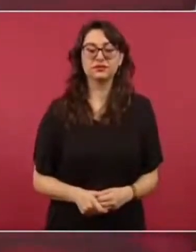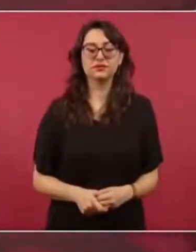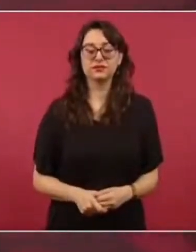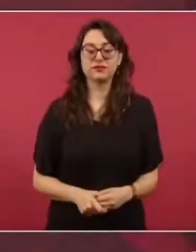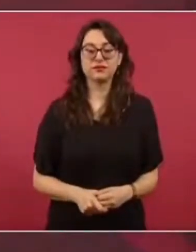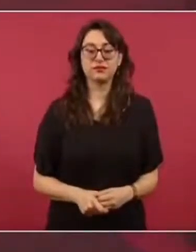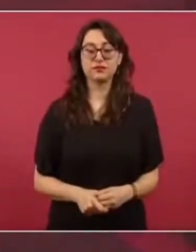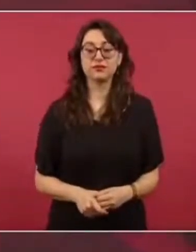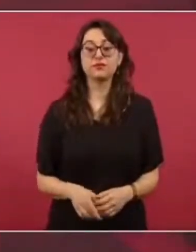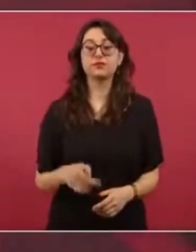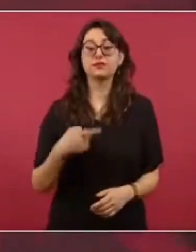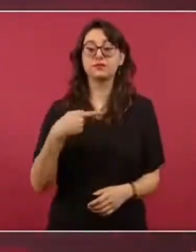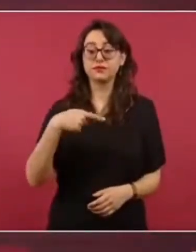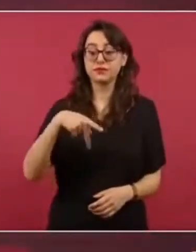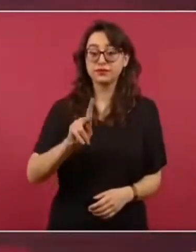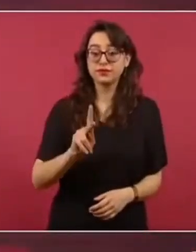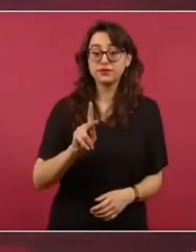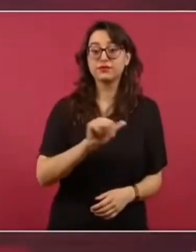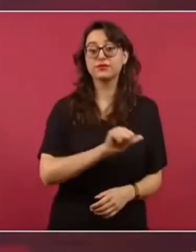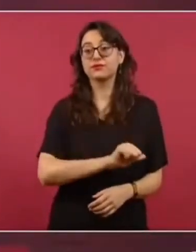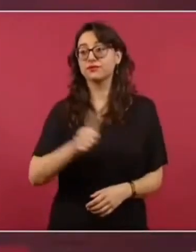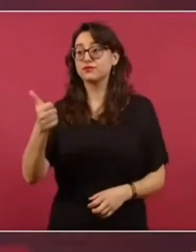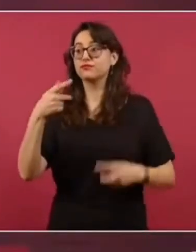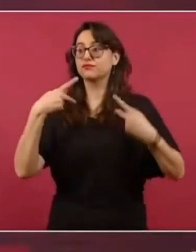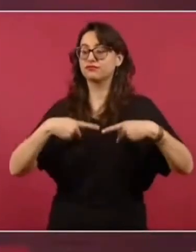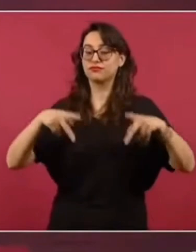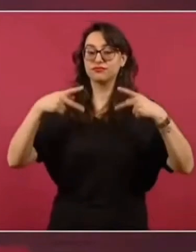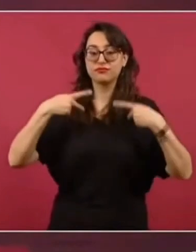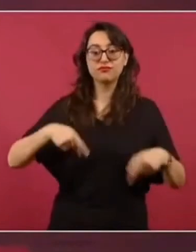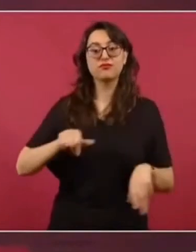Pero sí hay mucho joven